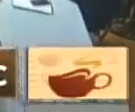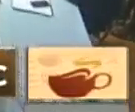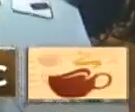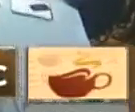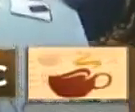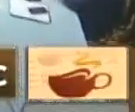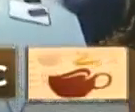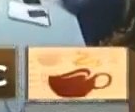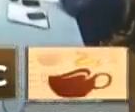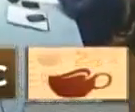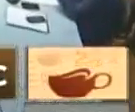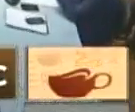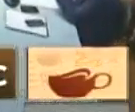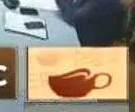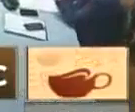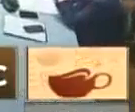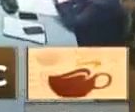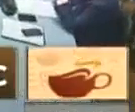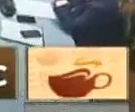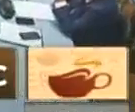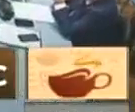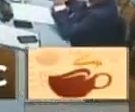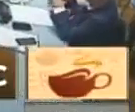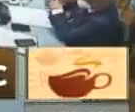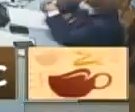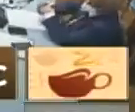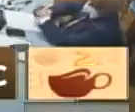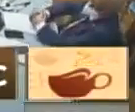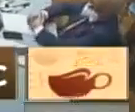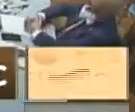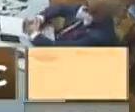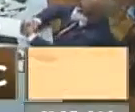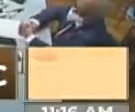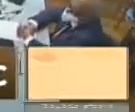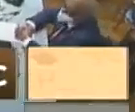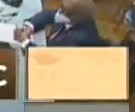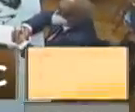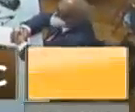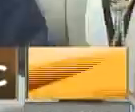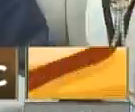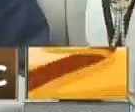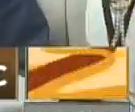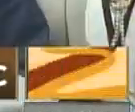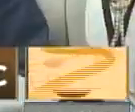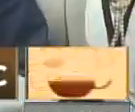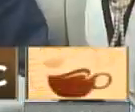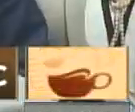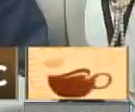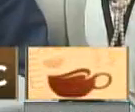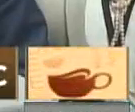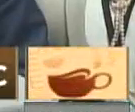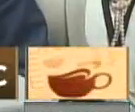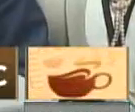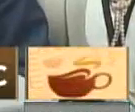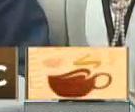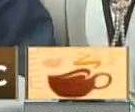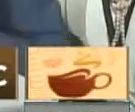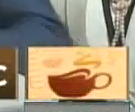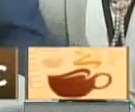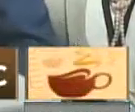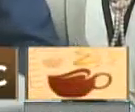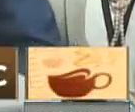biodiversidad y los recursos naturales. Teniendo presente las generaciones futuras, por esta razón, es necesario honrar los compromisos inherentes a